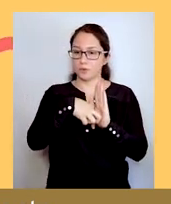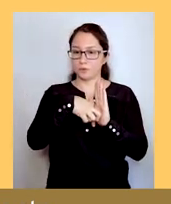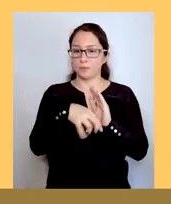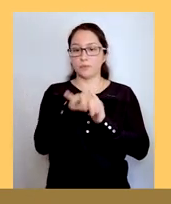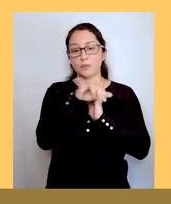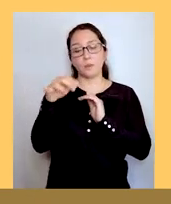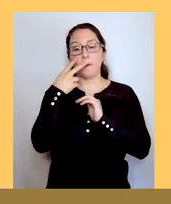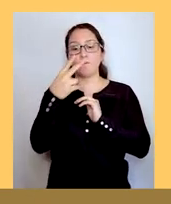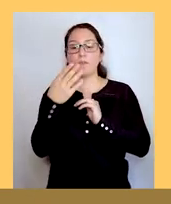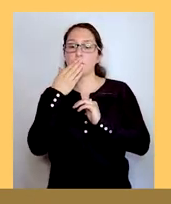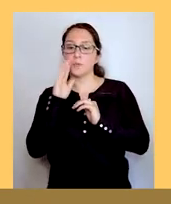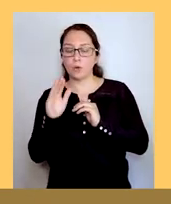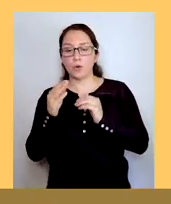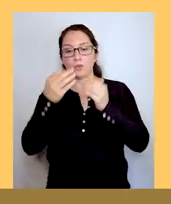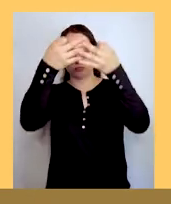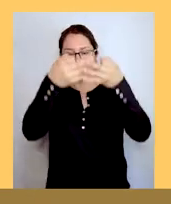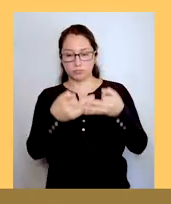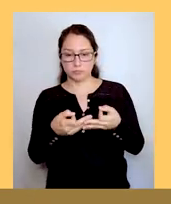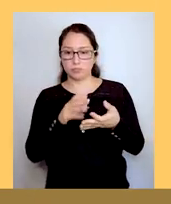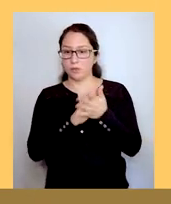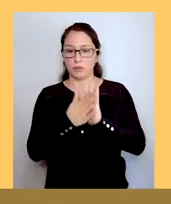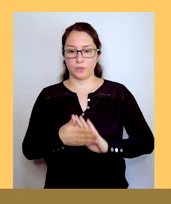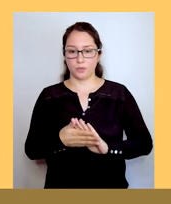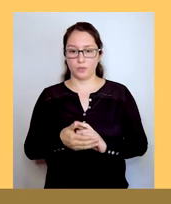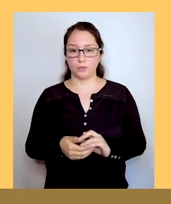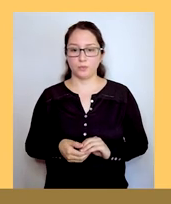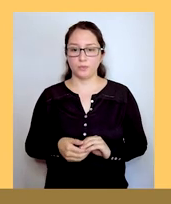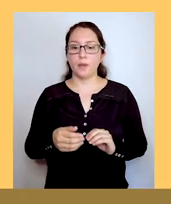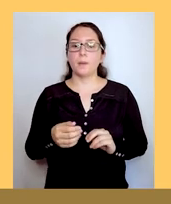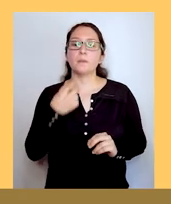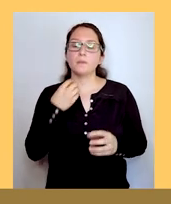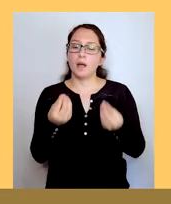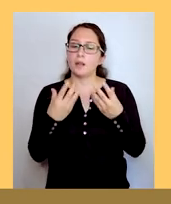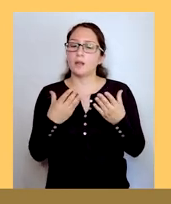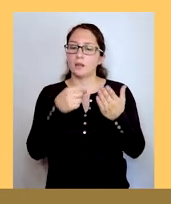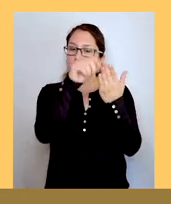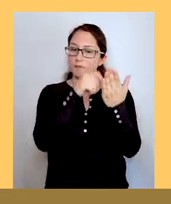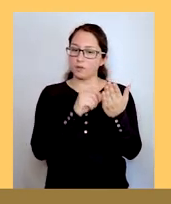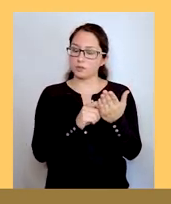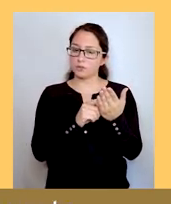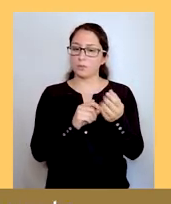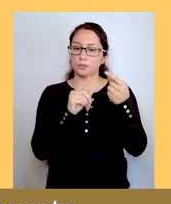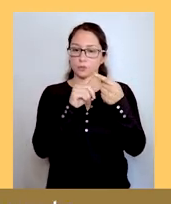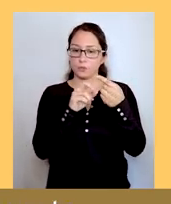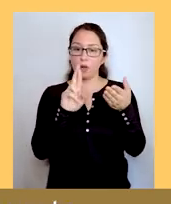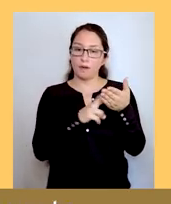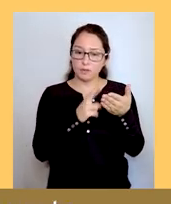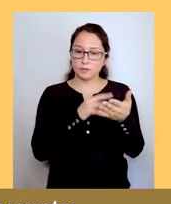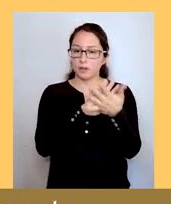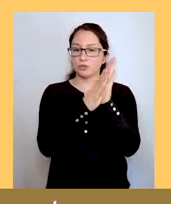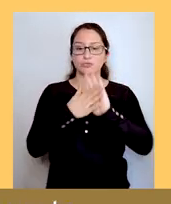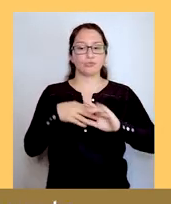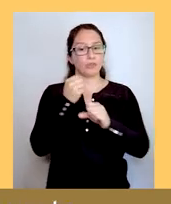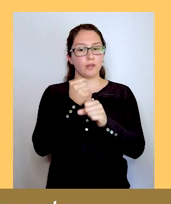del proyecto para valorar su cumplimiento e impacto. La evaluación servirá para revisar lo